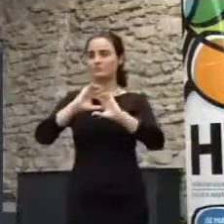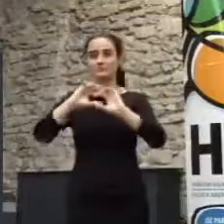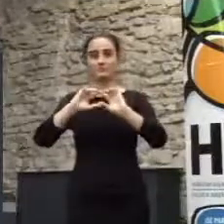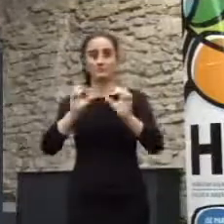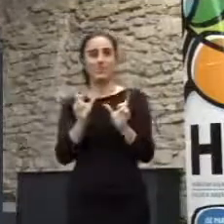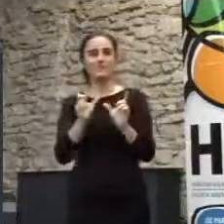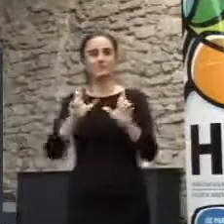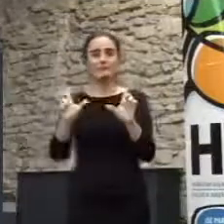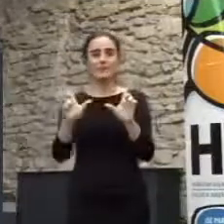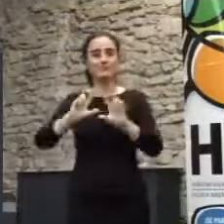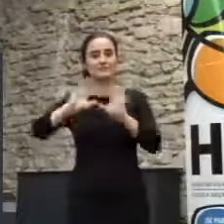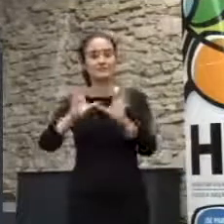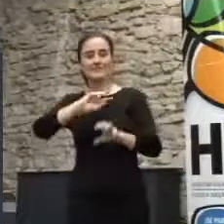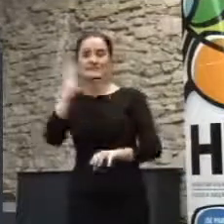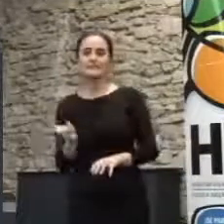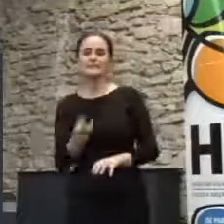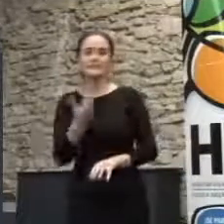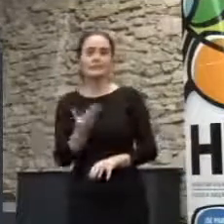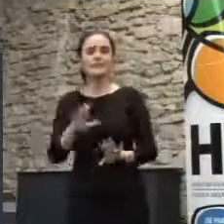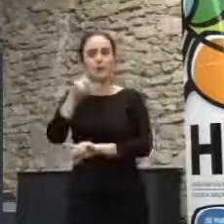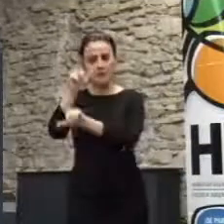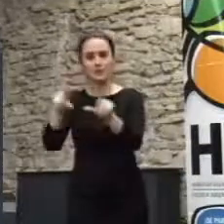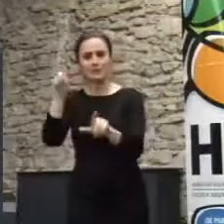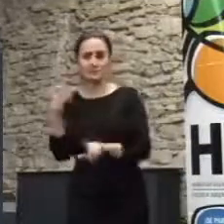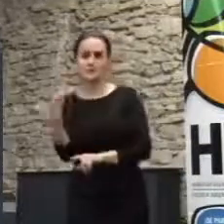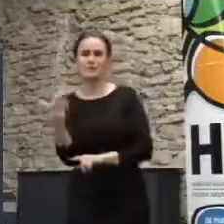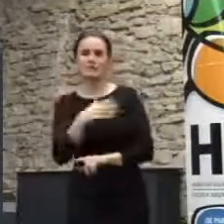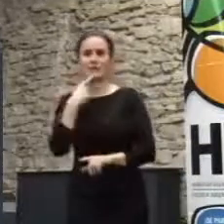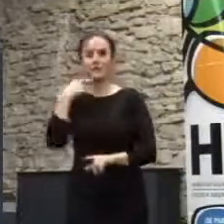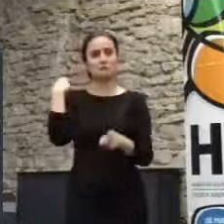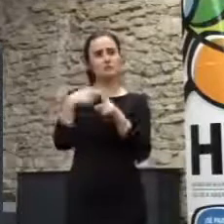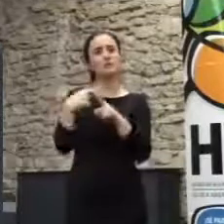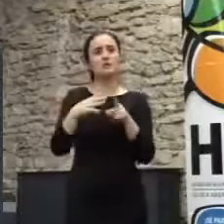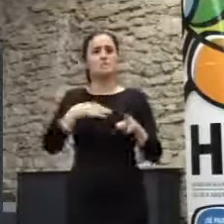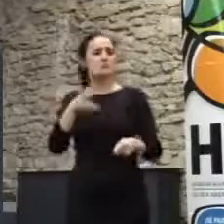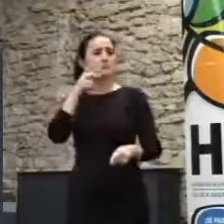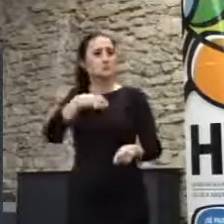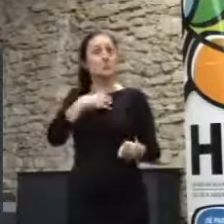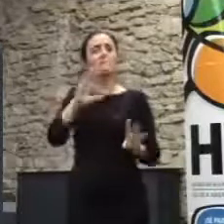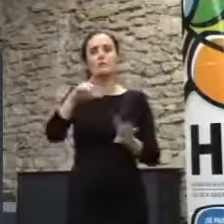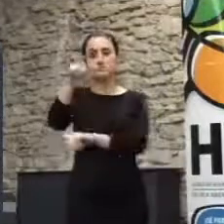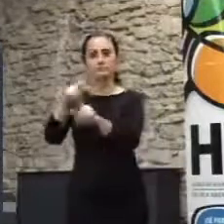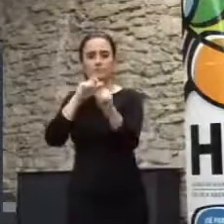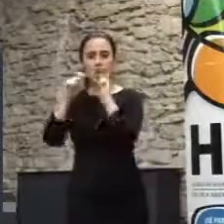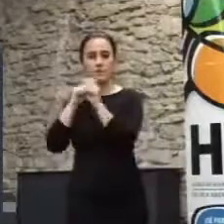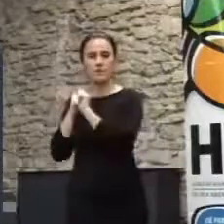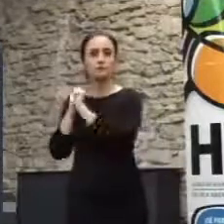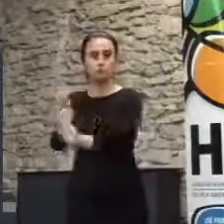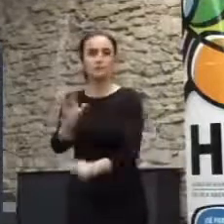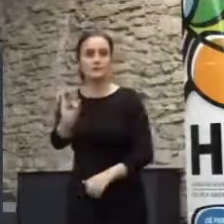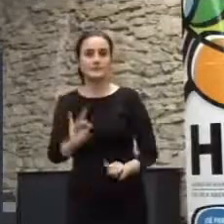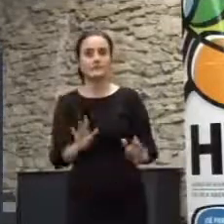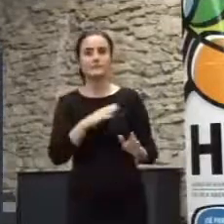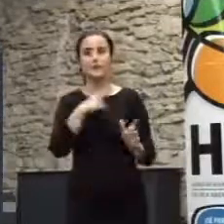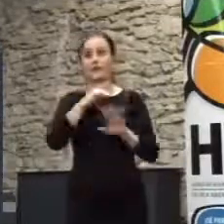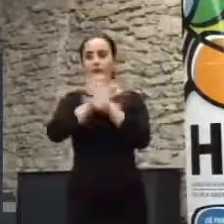mucho las personas. Yo hay medios que no puedo escuchar, pero sí hay periodistas que sigo. Es decir, que eso va a